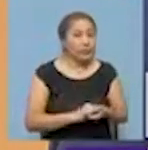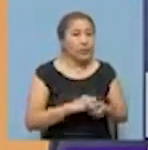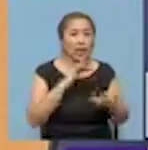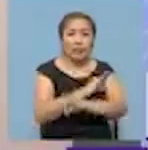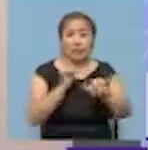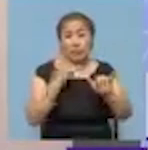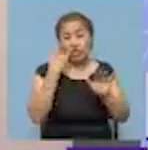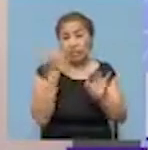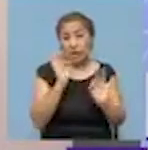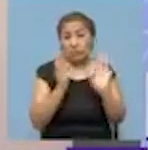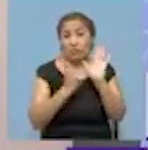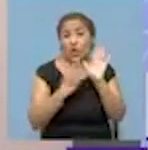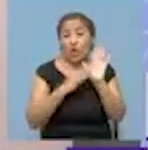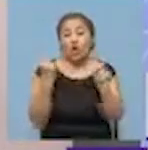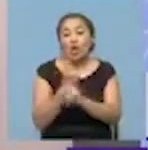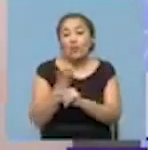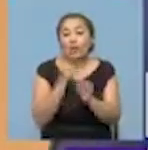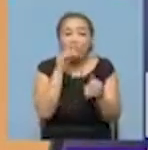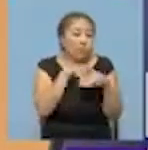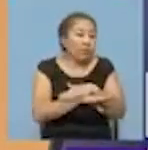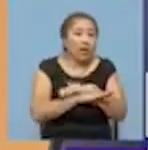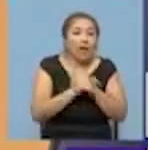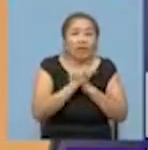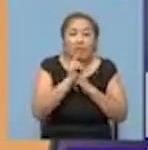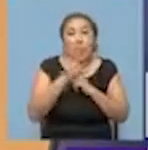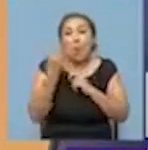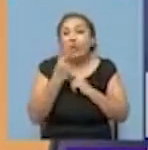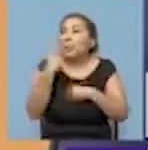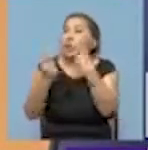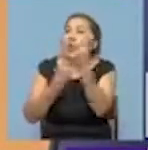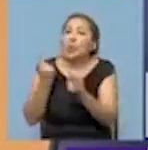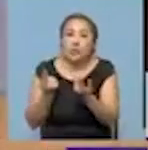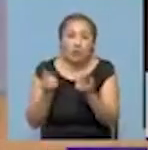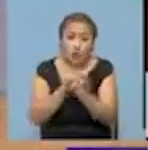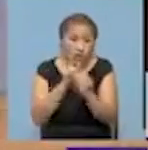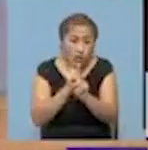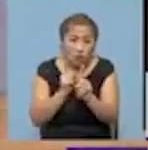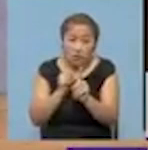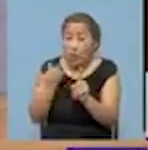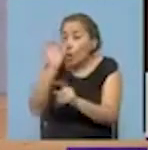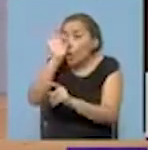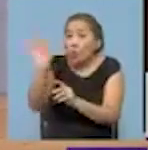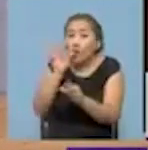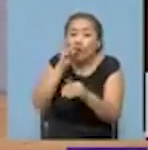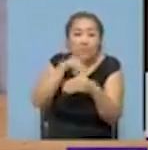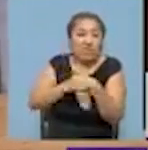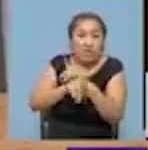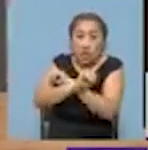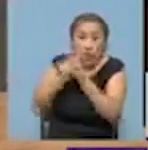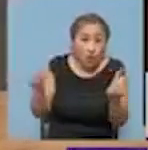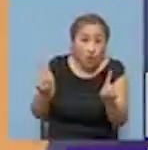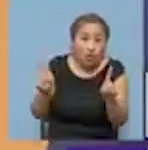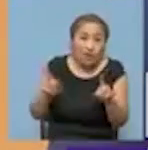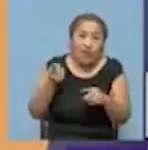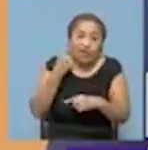la información está dada 2 no le podemos ocultar a un nene de 4 años que por ahí ven y pregunte a los al contrario nunca se ocultó como